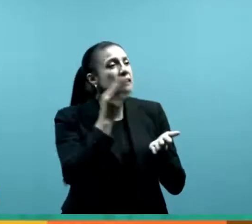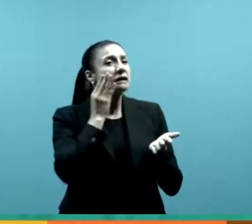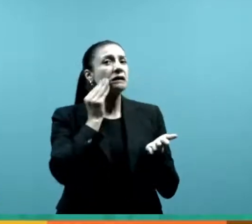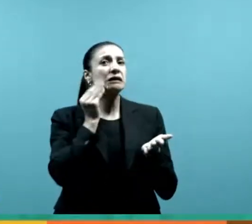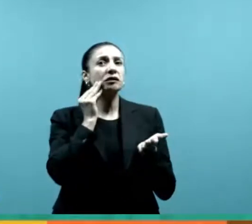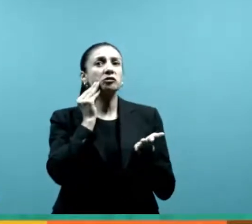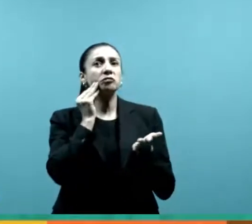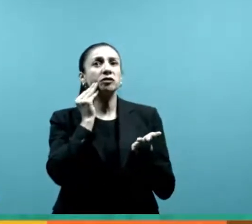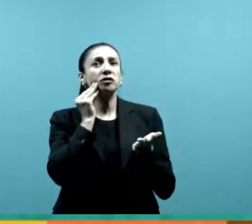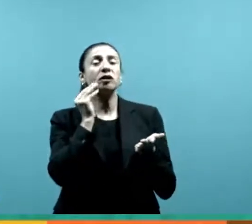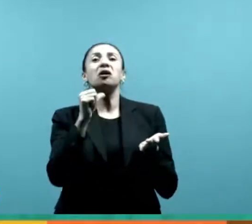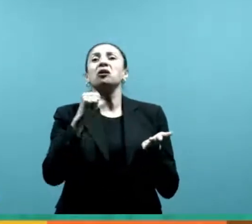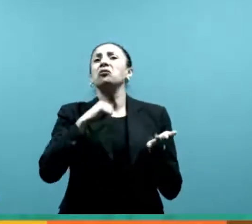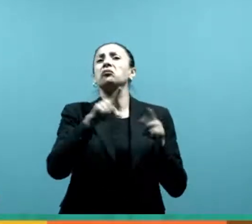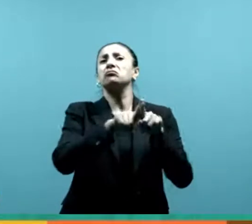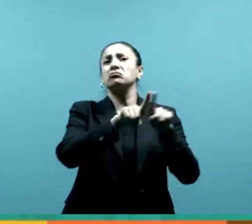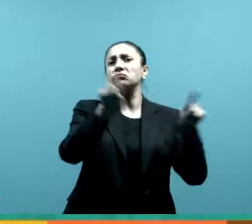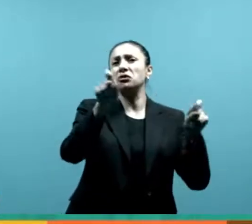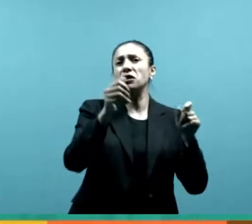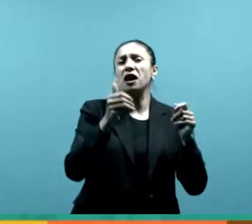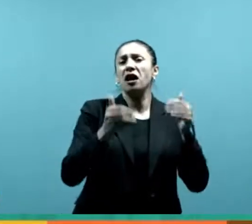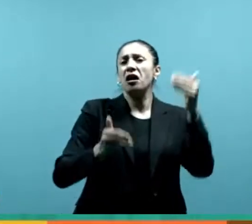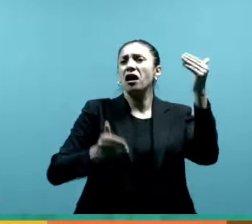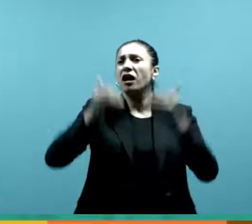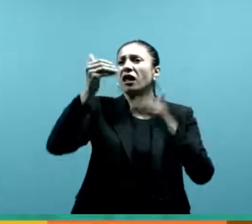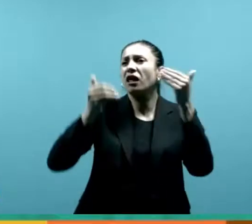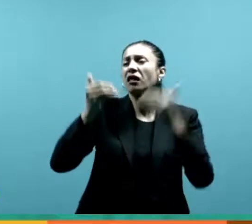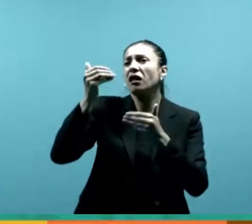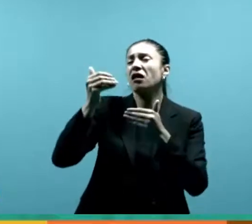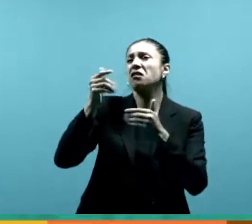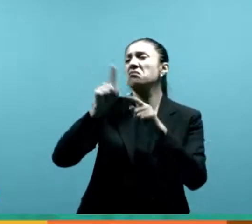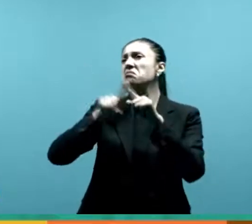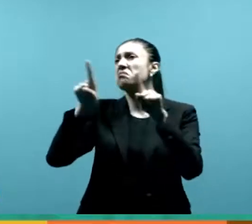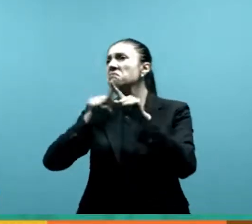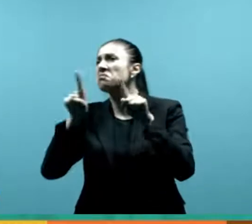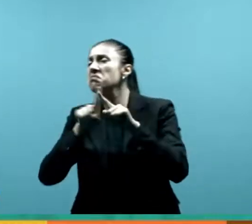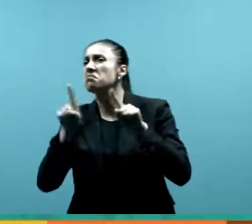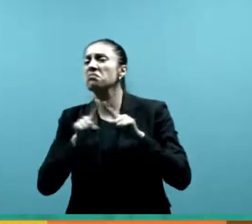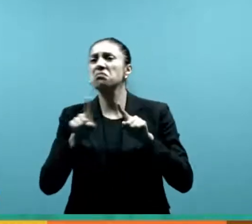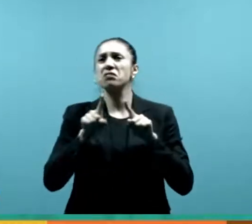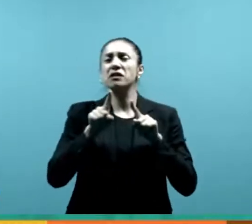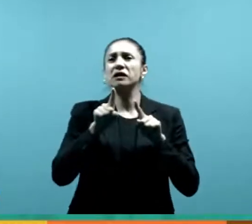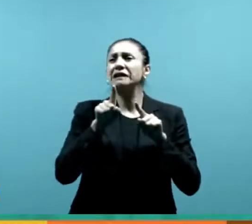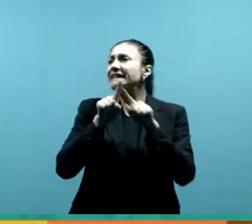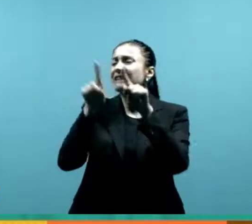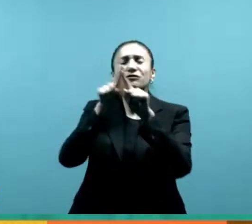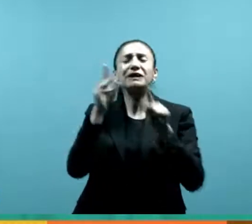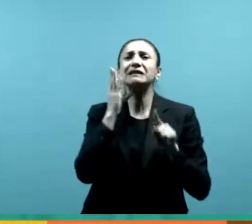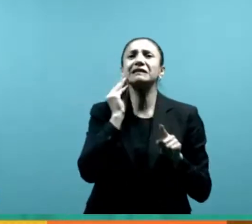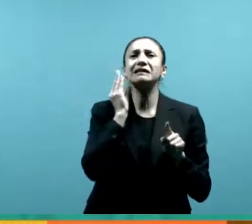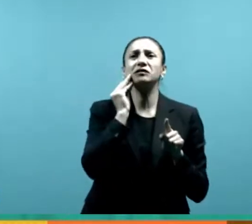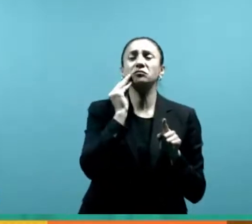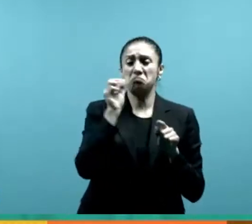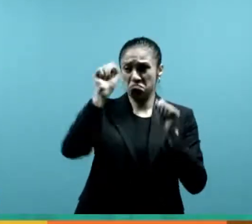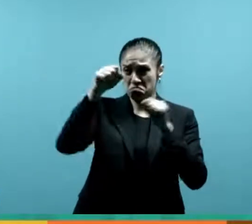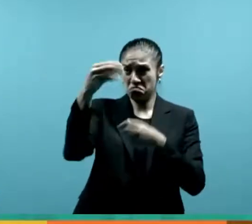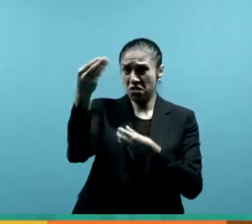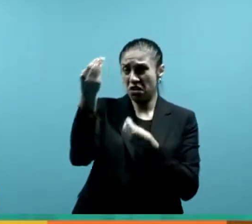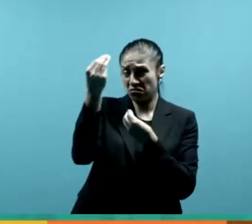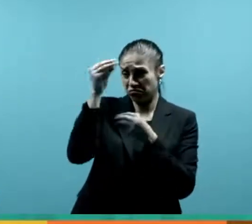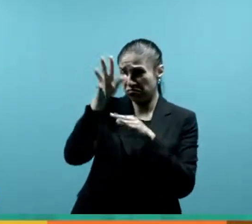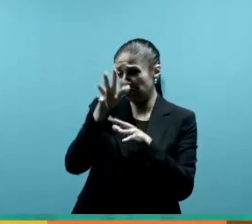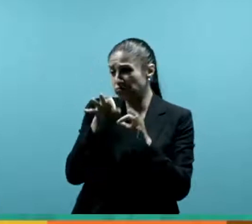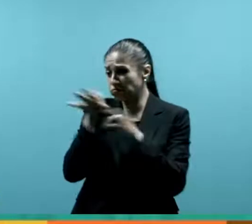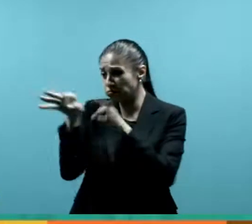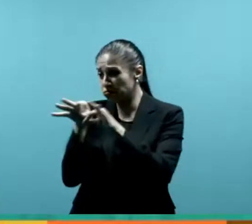de diferentes edades, diferentes géneros, diferentes experiencias. Yo les puedo enseñar a un grupo de estudiantes